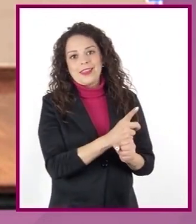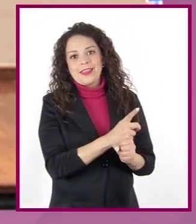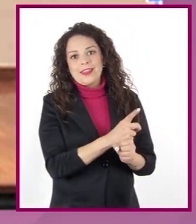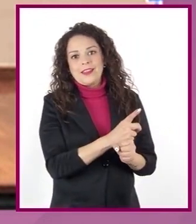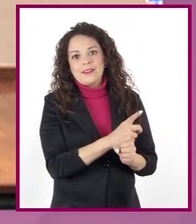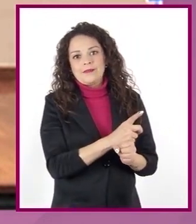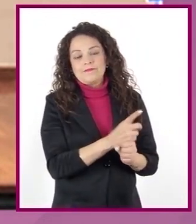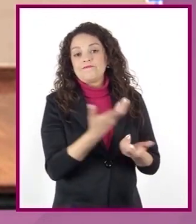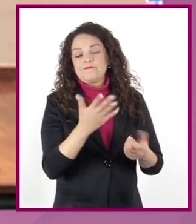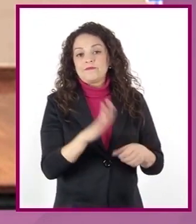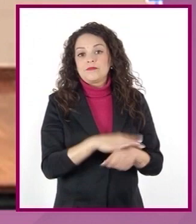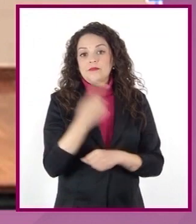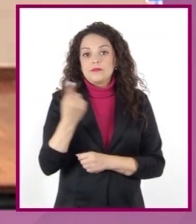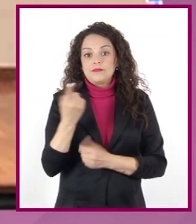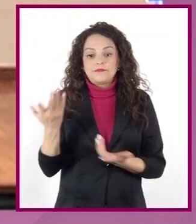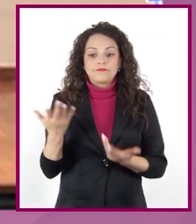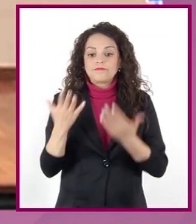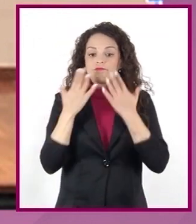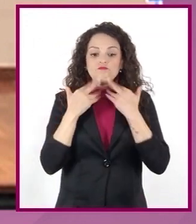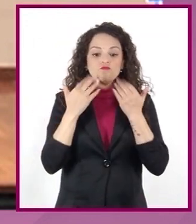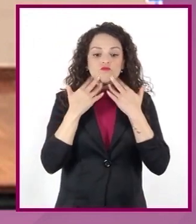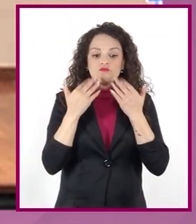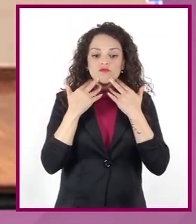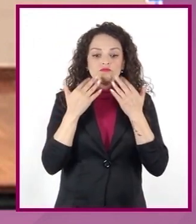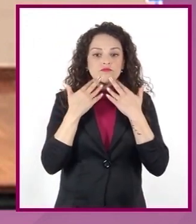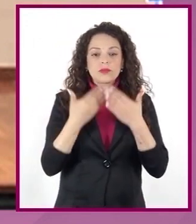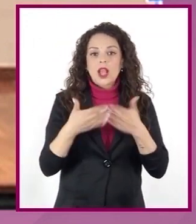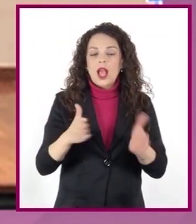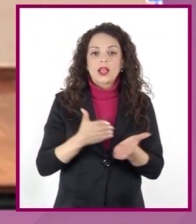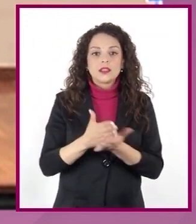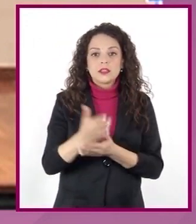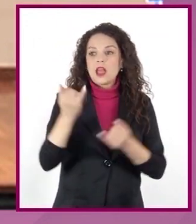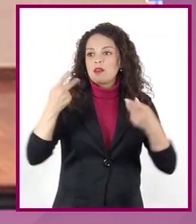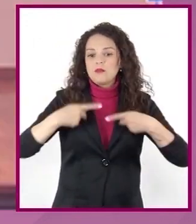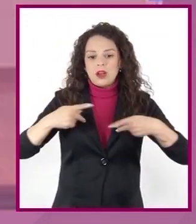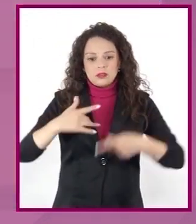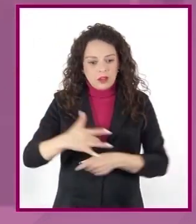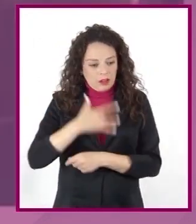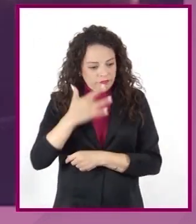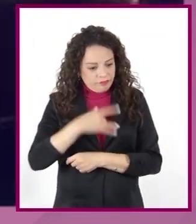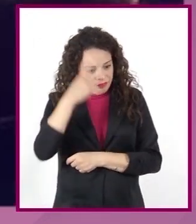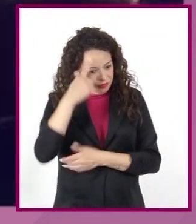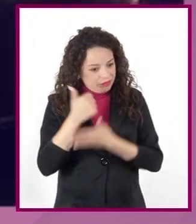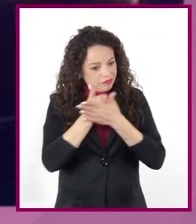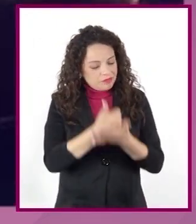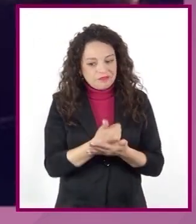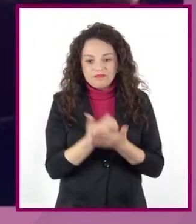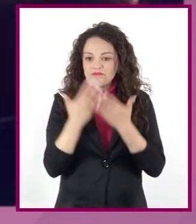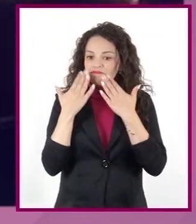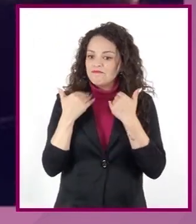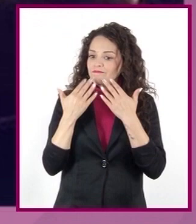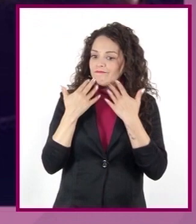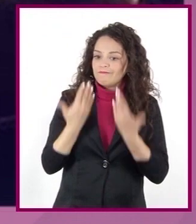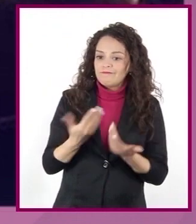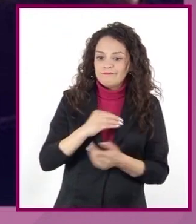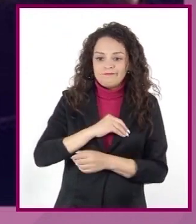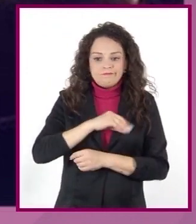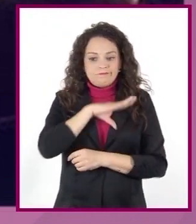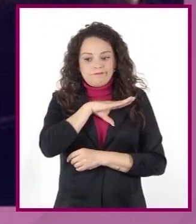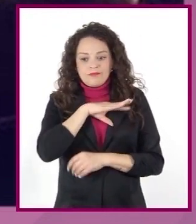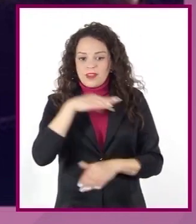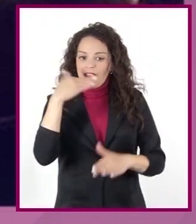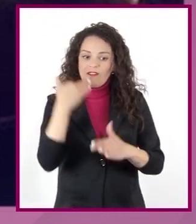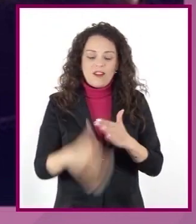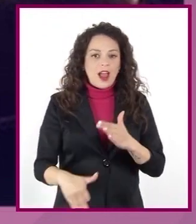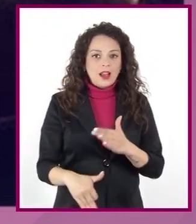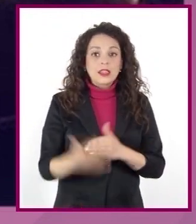de espacios o formatos accesibles o por la poca empatía de las personas. Sin embargo, por su experiencia en